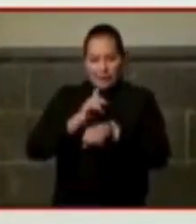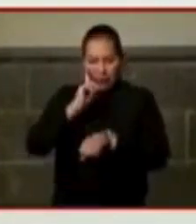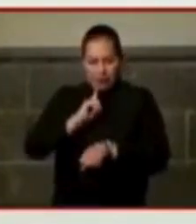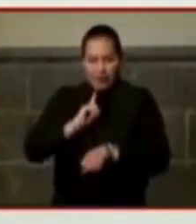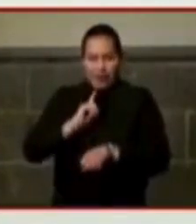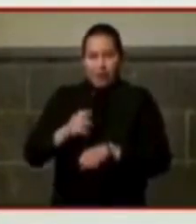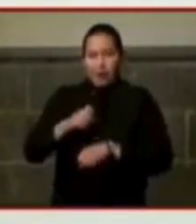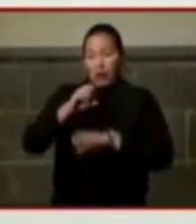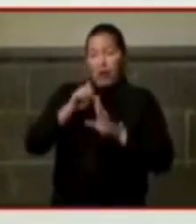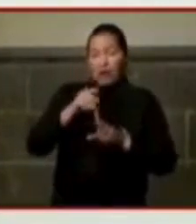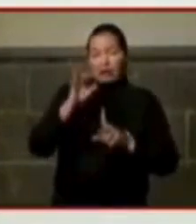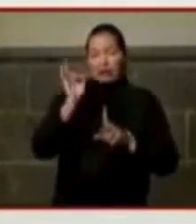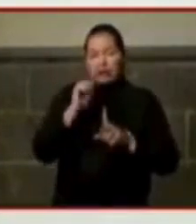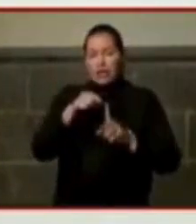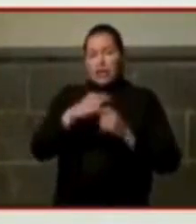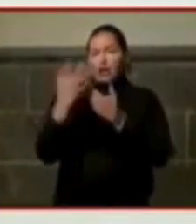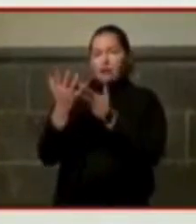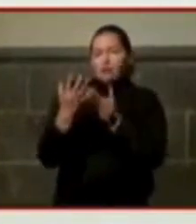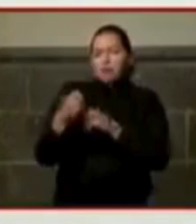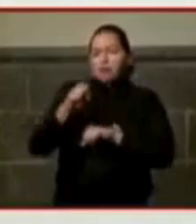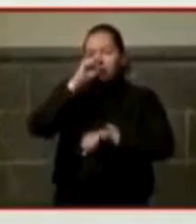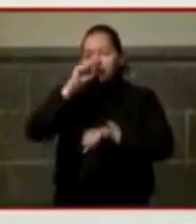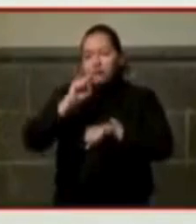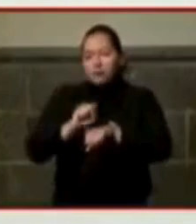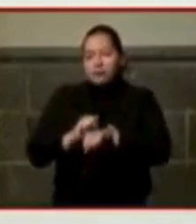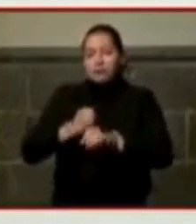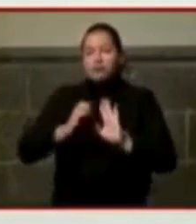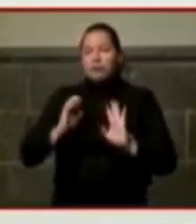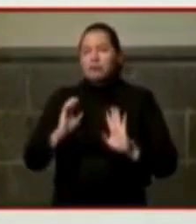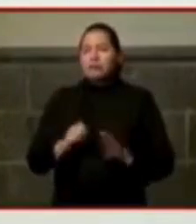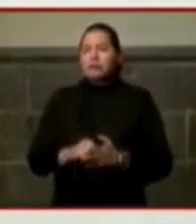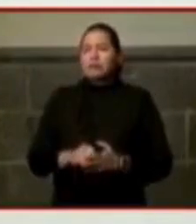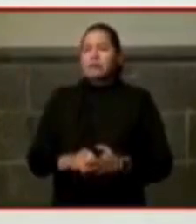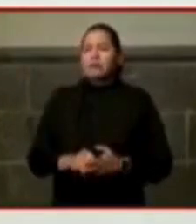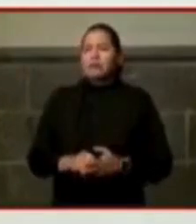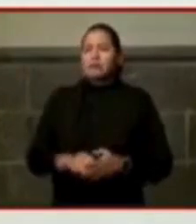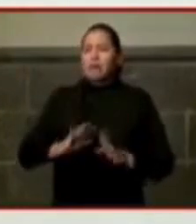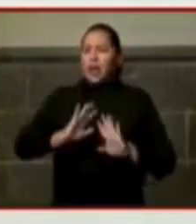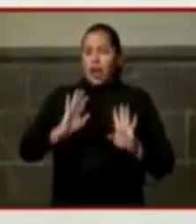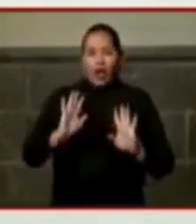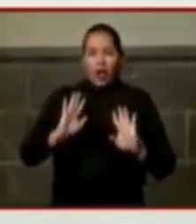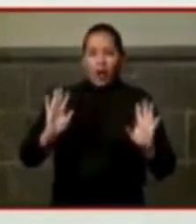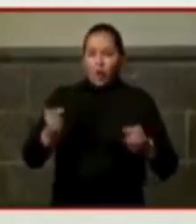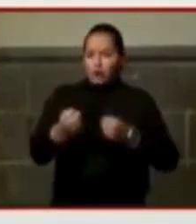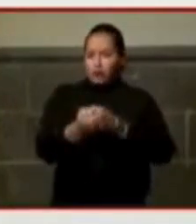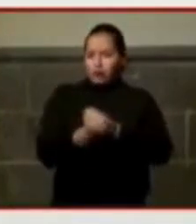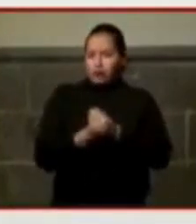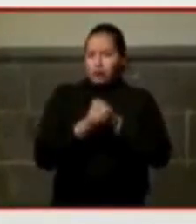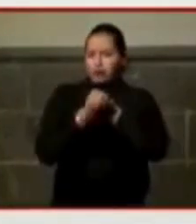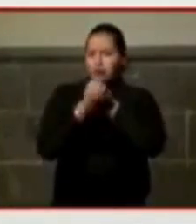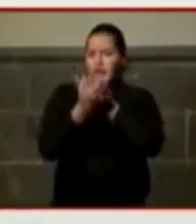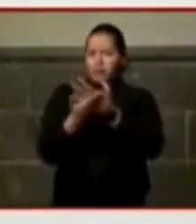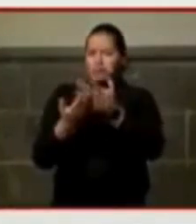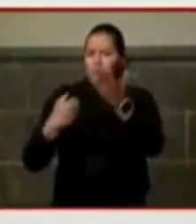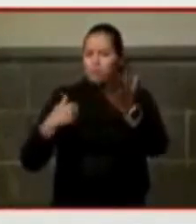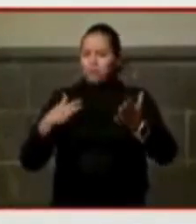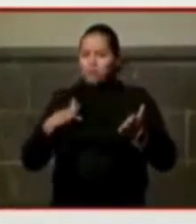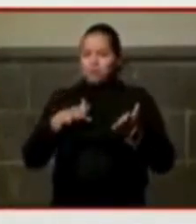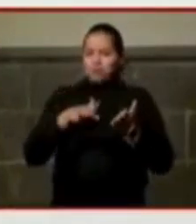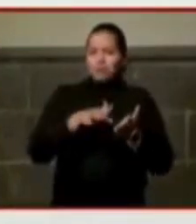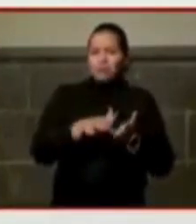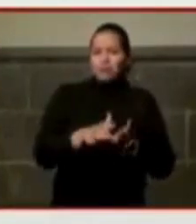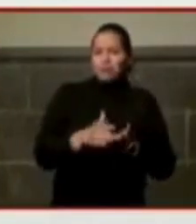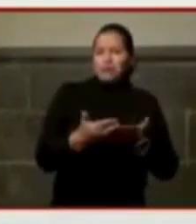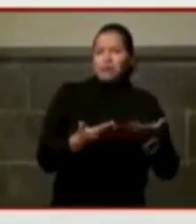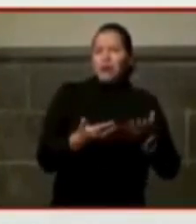aspirar a participar por prelación, ya manifestó su declinación. O sea que